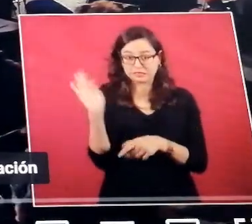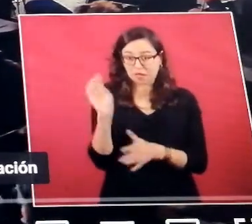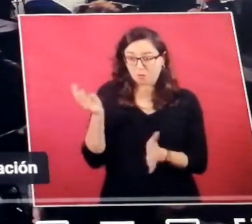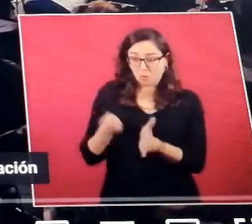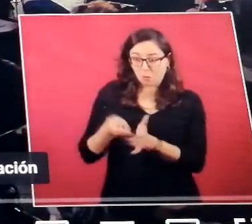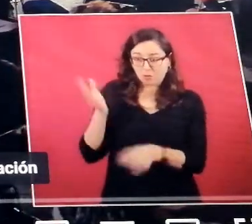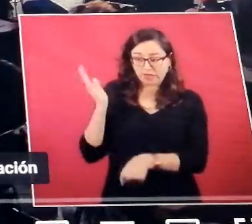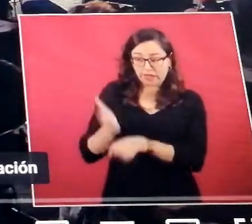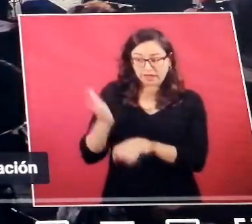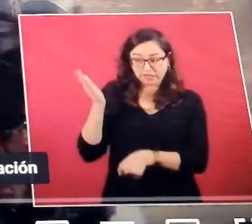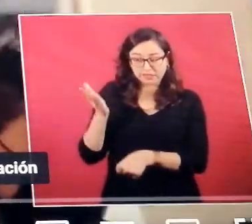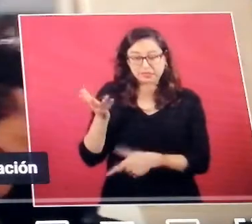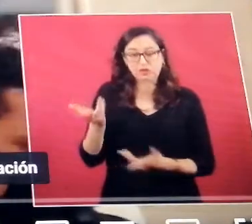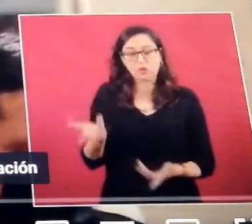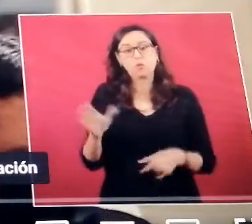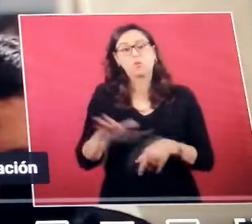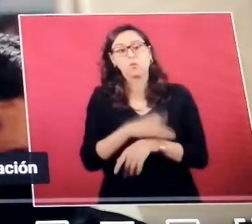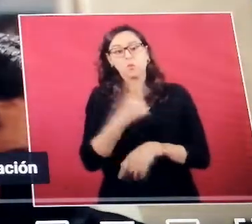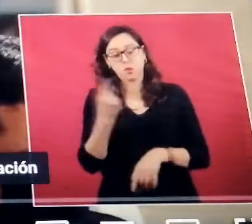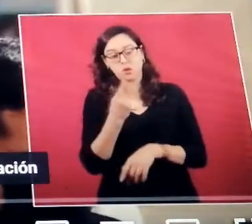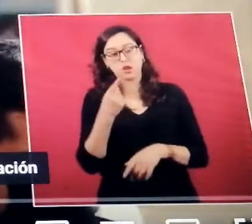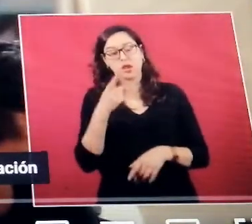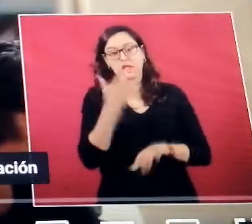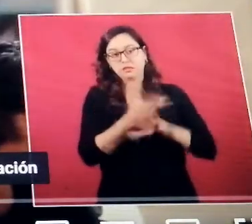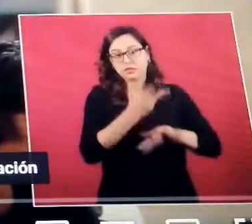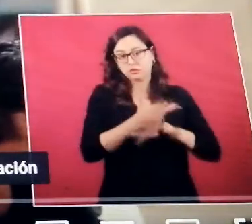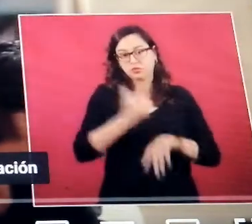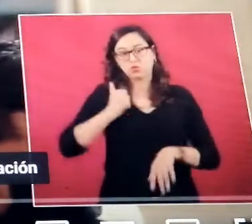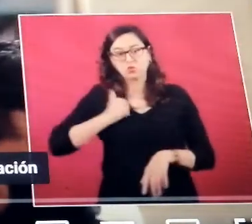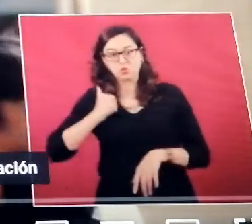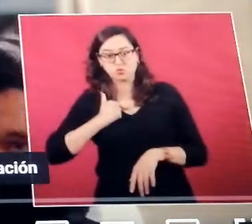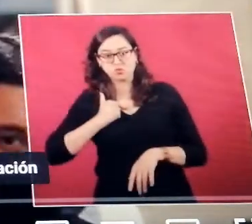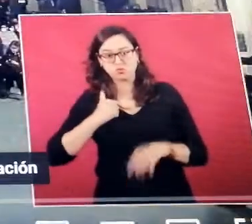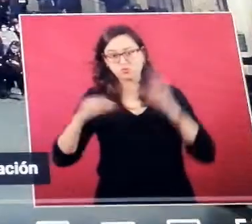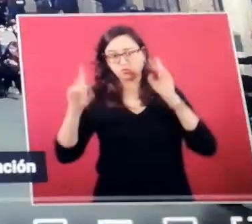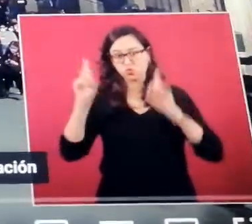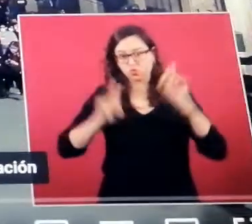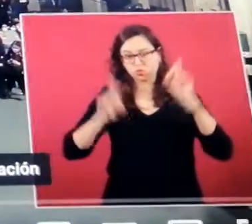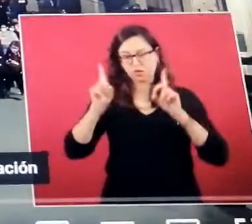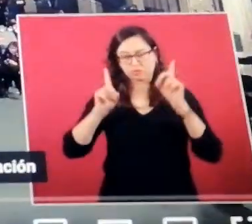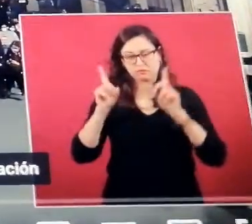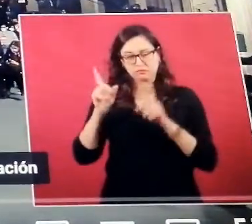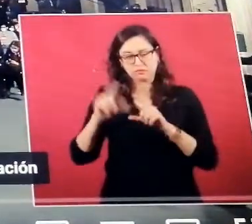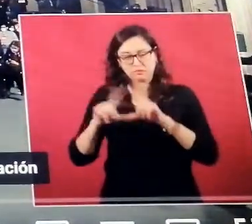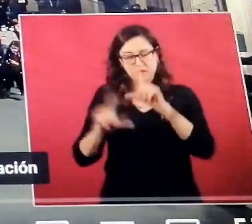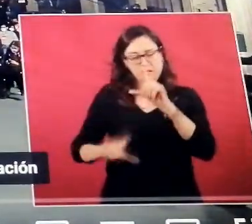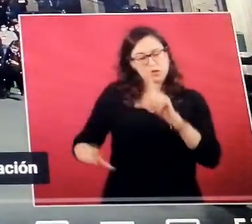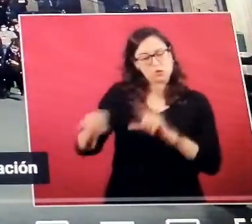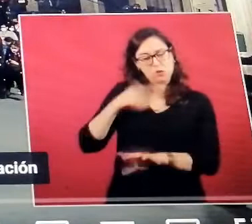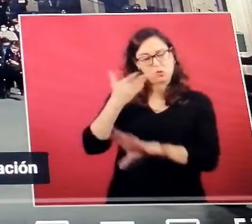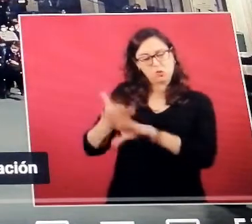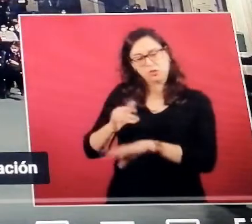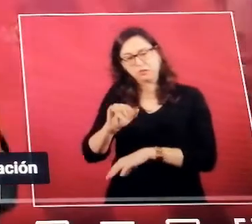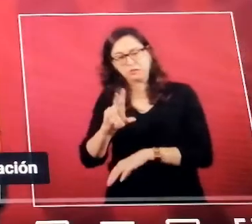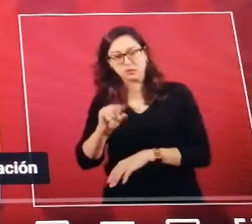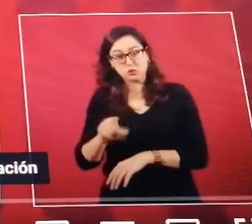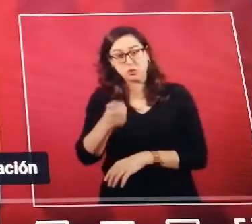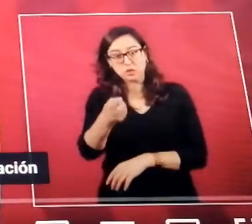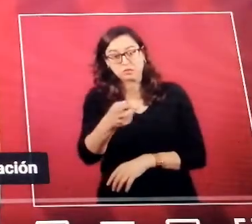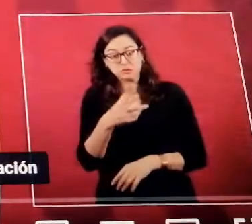Estados Unidos, porque Canadá también expuso este tipo de consultas. Esa es la pregunta en torno a lo del tema del discurso. Sí, es lo